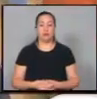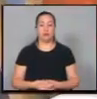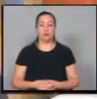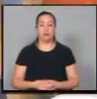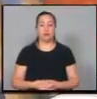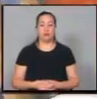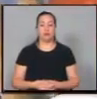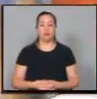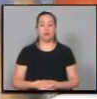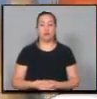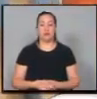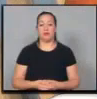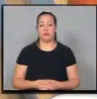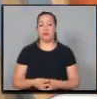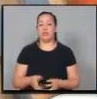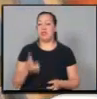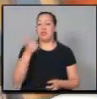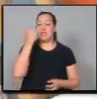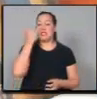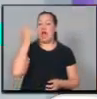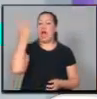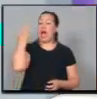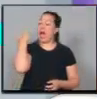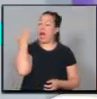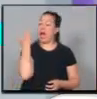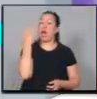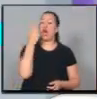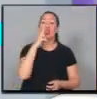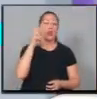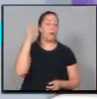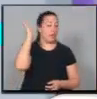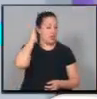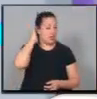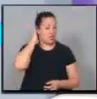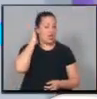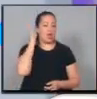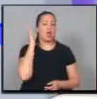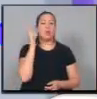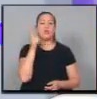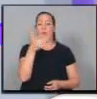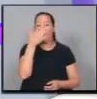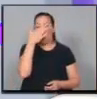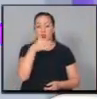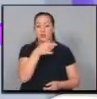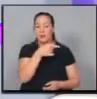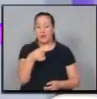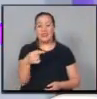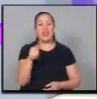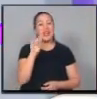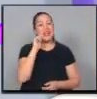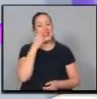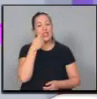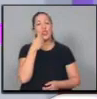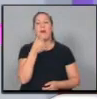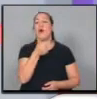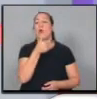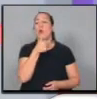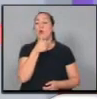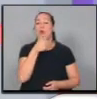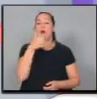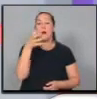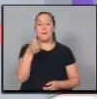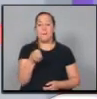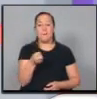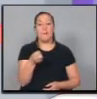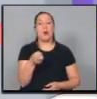Esto no es tan nuevo, ¿eh? Ya a finales de 2016, sí, los últimos días, la última semana. Digo, qué lindo para una limonada. Tengo una plantita de menta en el fondo